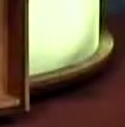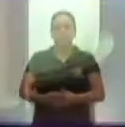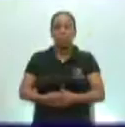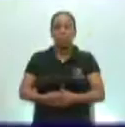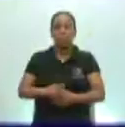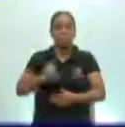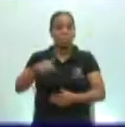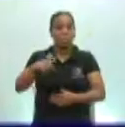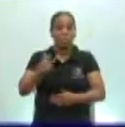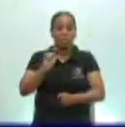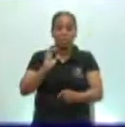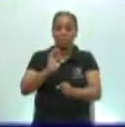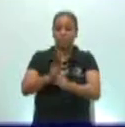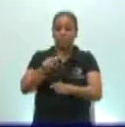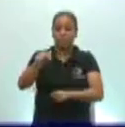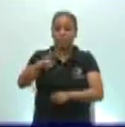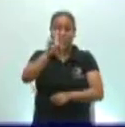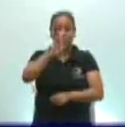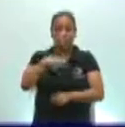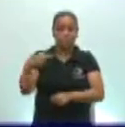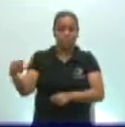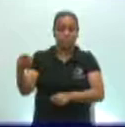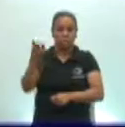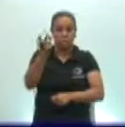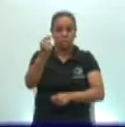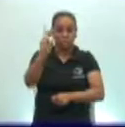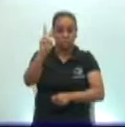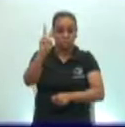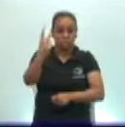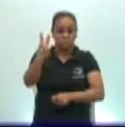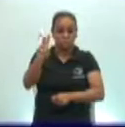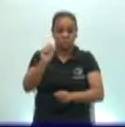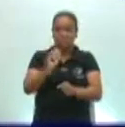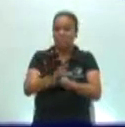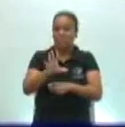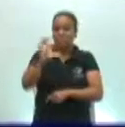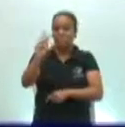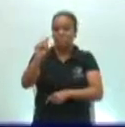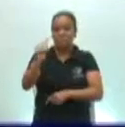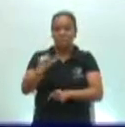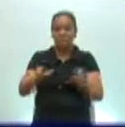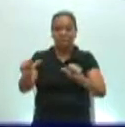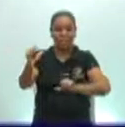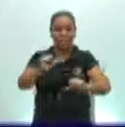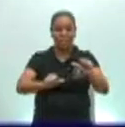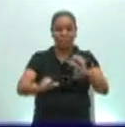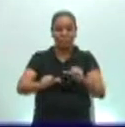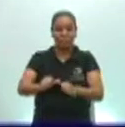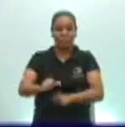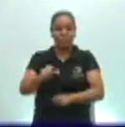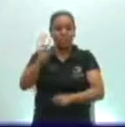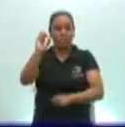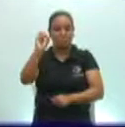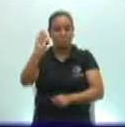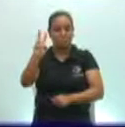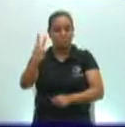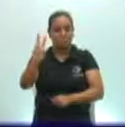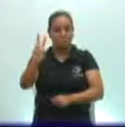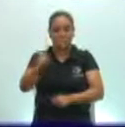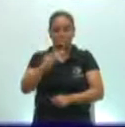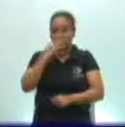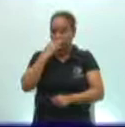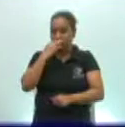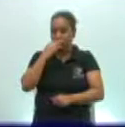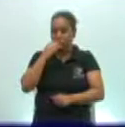Cuando comenzamos esta unidad, la unidad número 2, empezamos a hablar de la sustancia dioxígeno. Y les habíamos